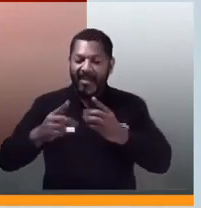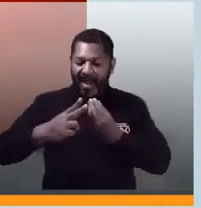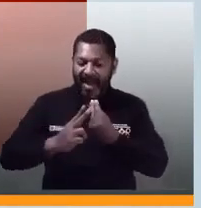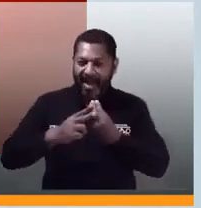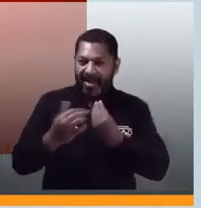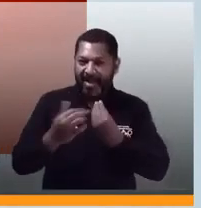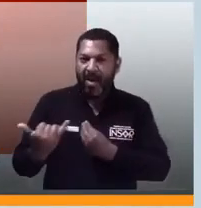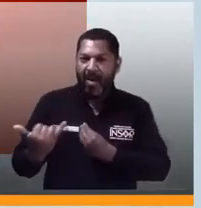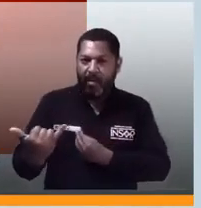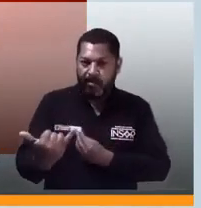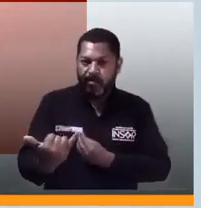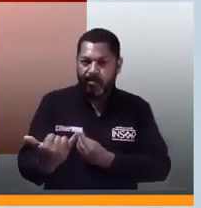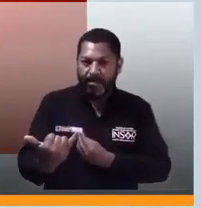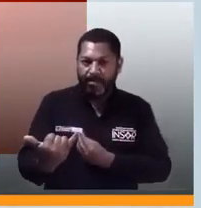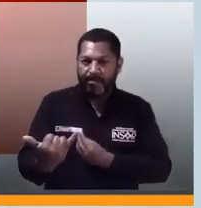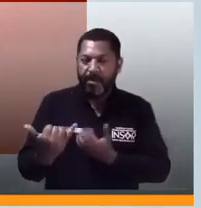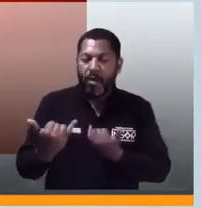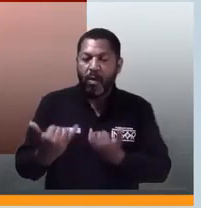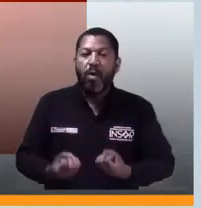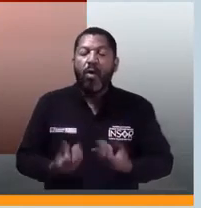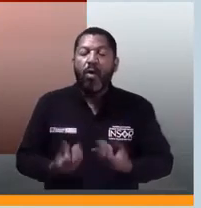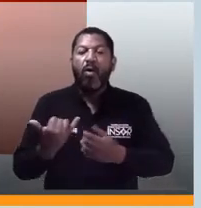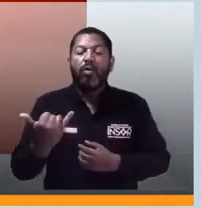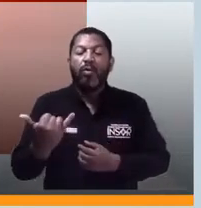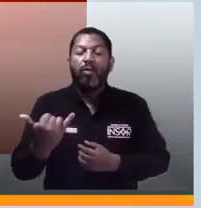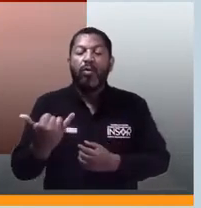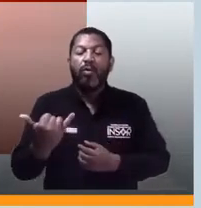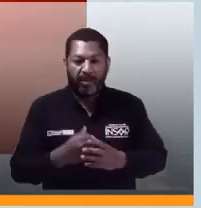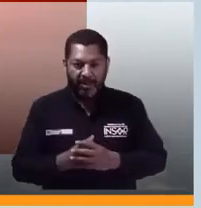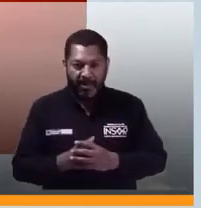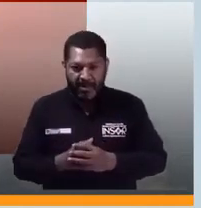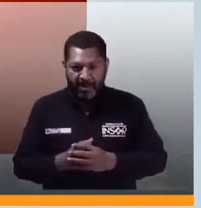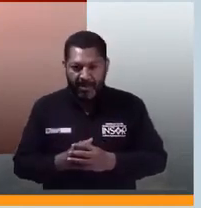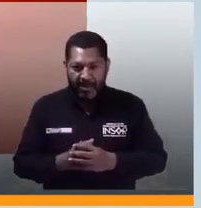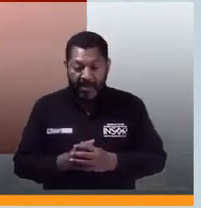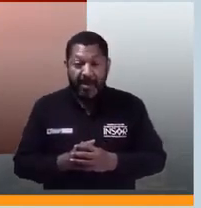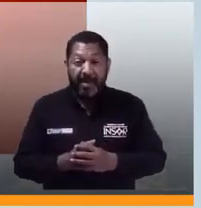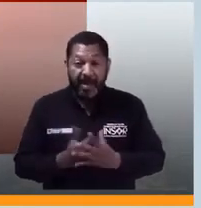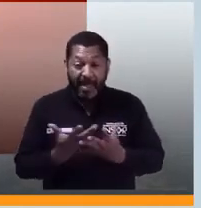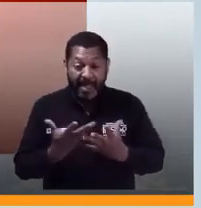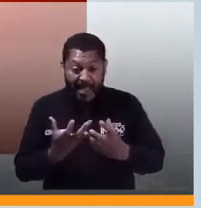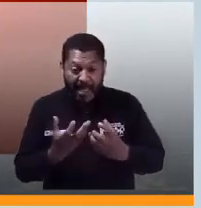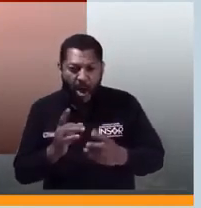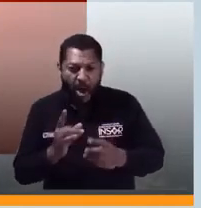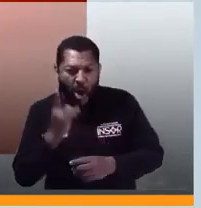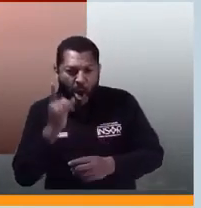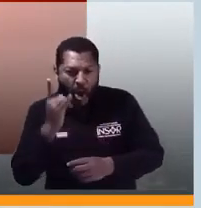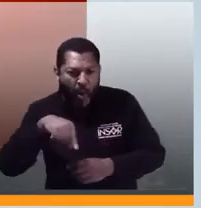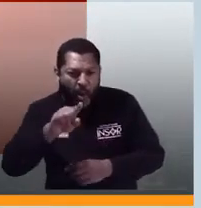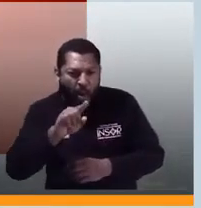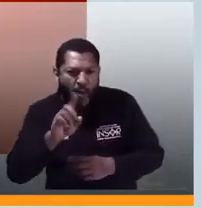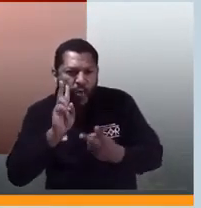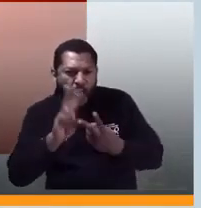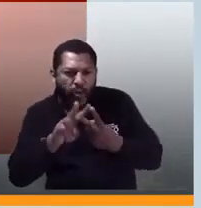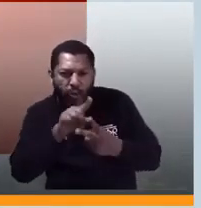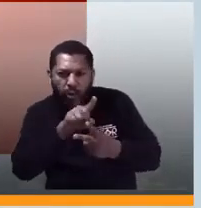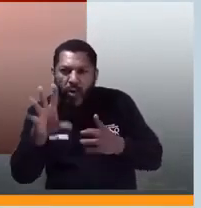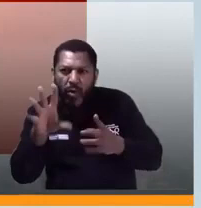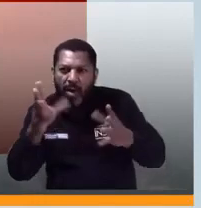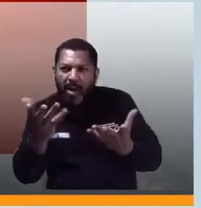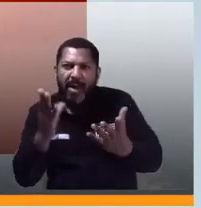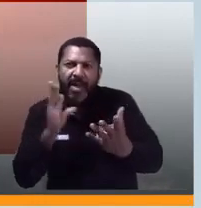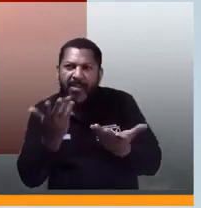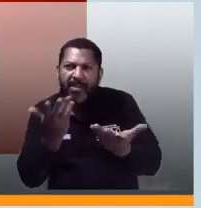les pusimos y que con las que queríamos conocer también como sus experiencias y por todos sus aportes. Y